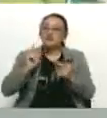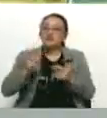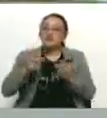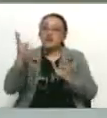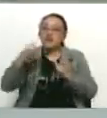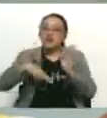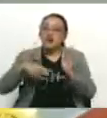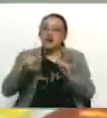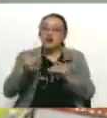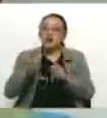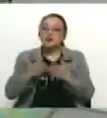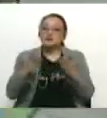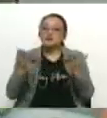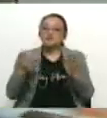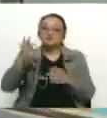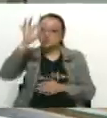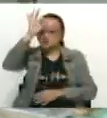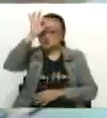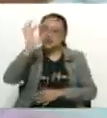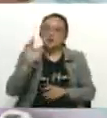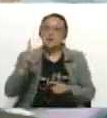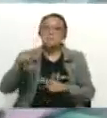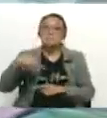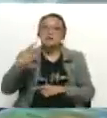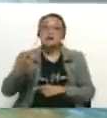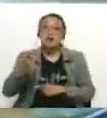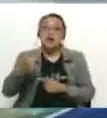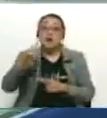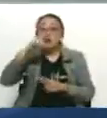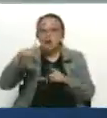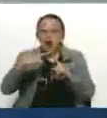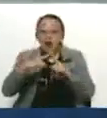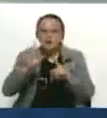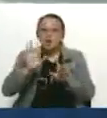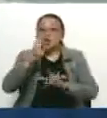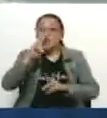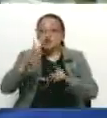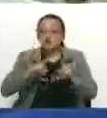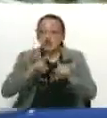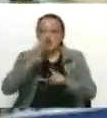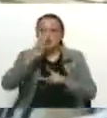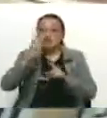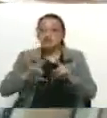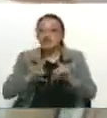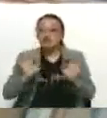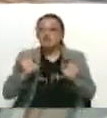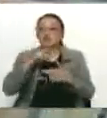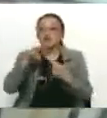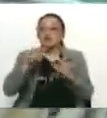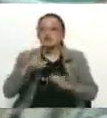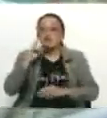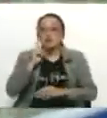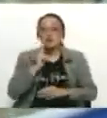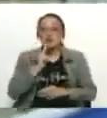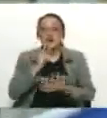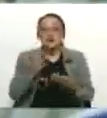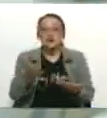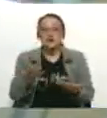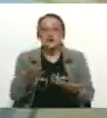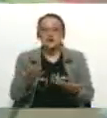en las casas de nuestro pueblo? No lo sabemos. Mañana, dentro de un año, dentro de dos años, dentro de tres años, la Revolución Bolivariana se ha distinguido